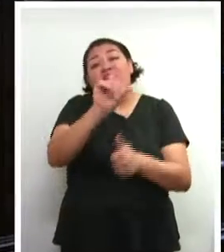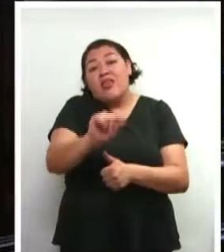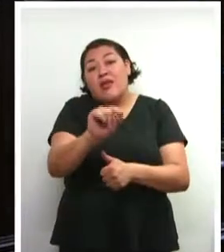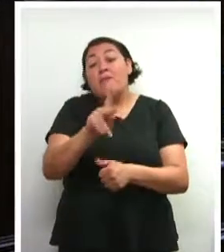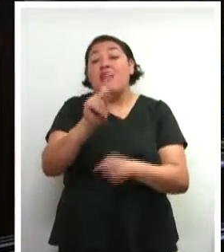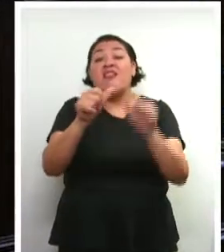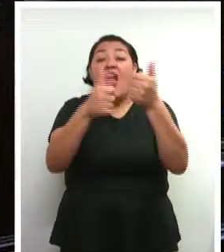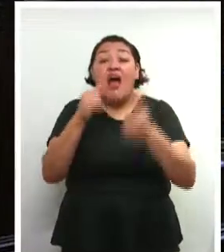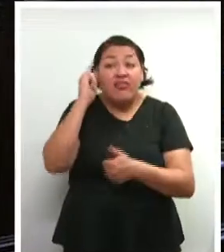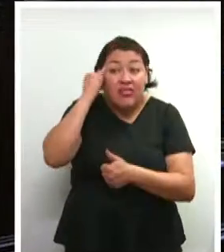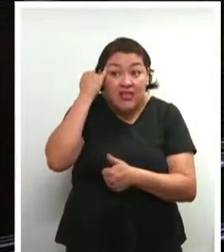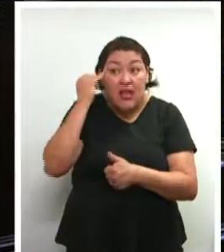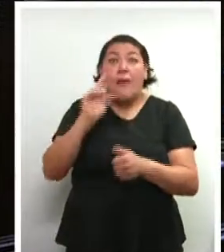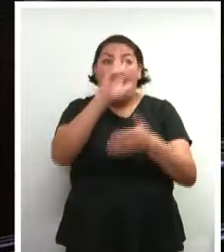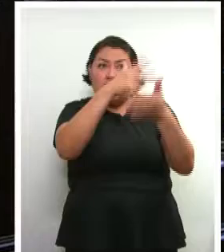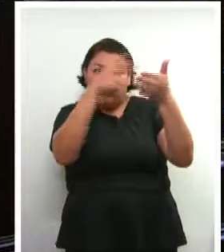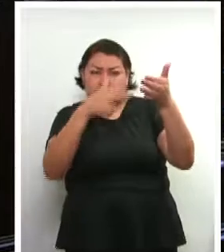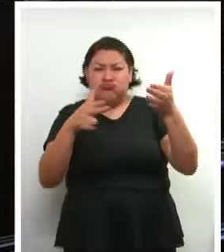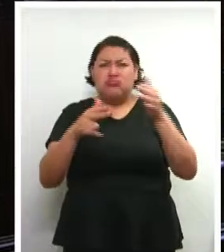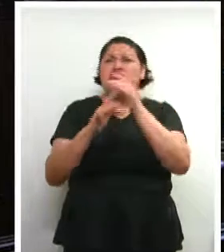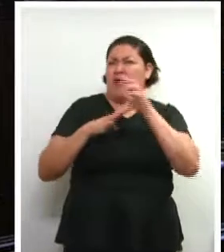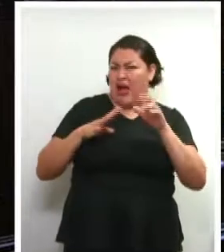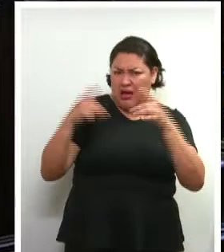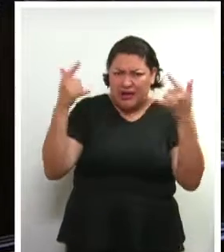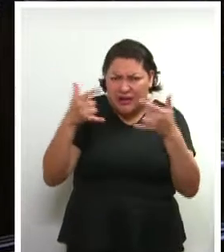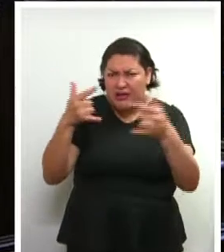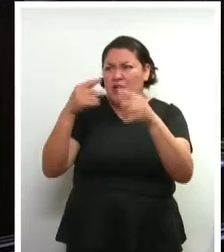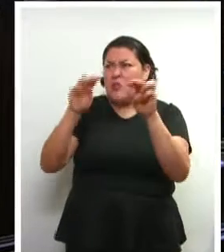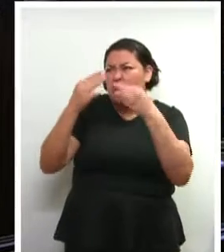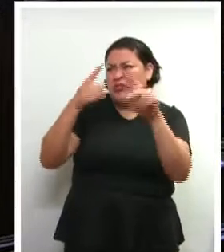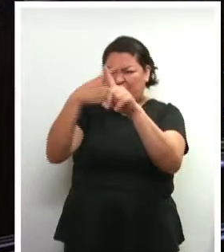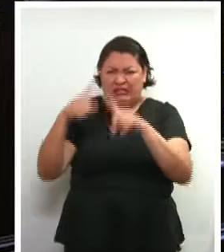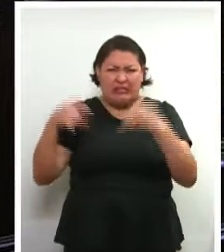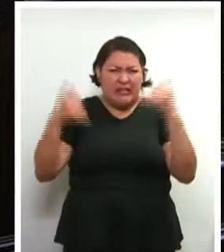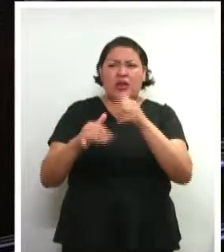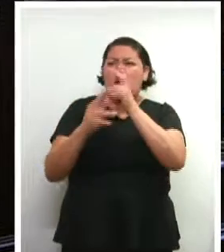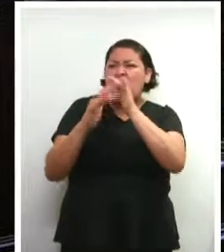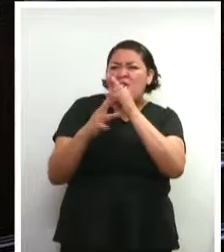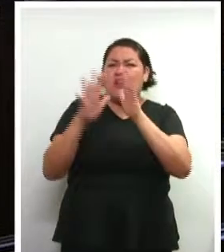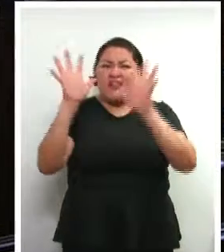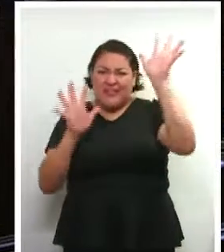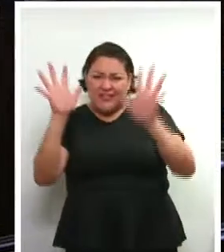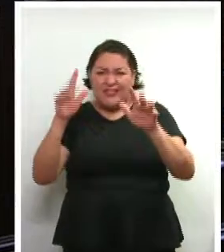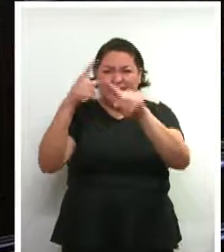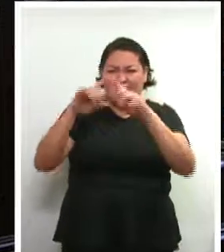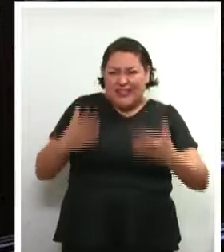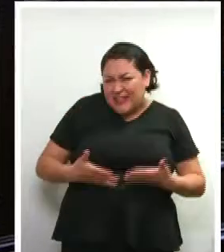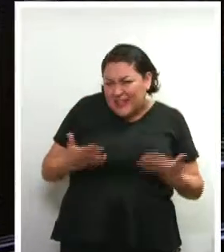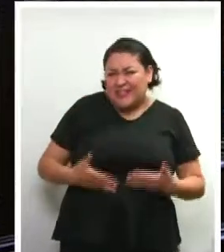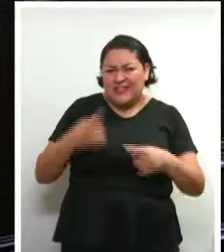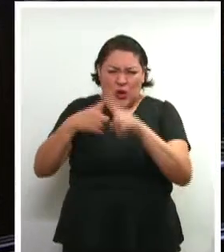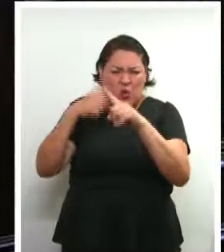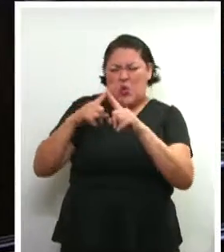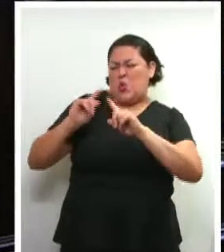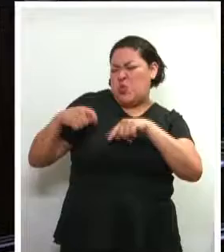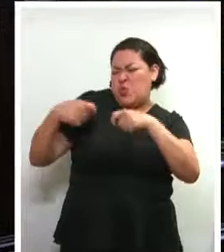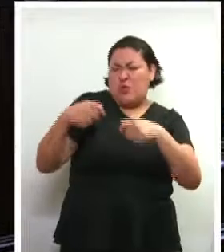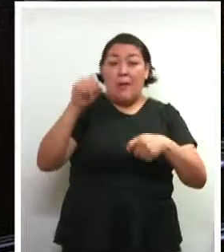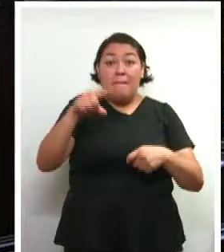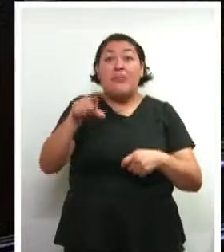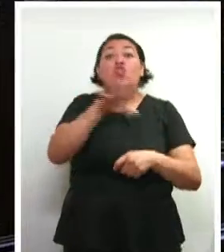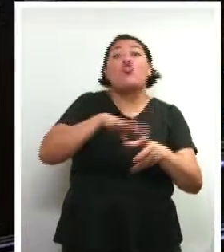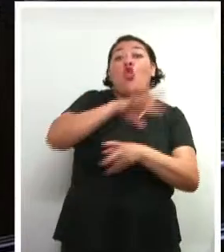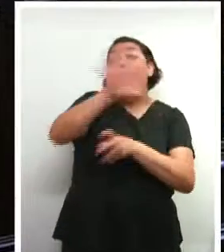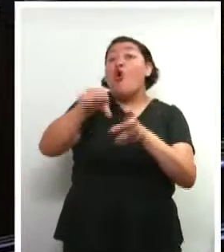indígenas, las artes callejeras, el blues, el jazz, el rock y otras músicas alternativas, la trova, la pantomima, la danza tradicional, entre muchas otras, como parte del bagaje